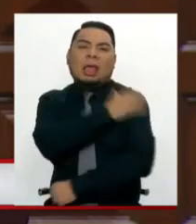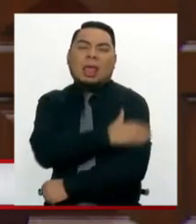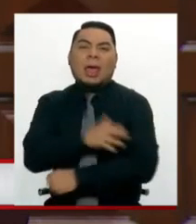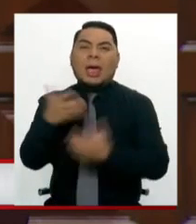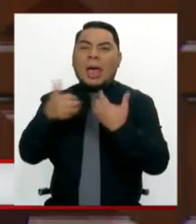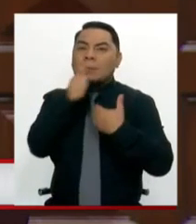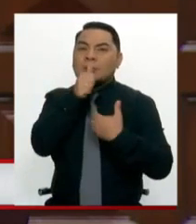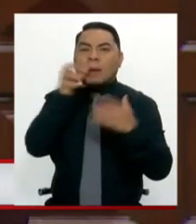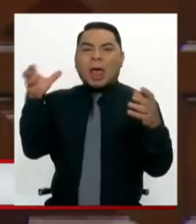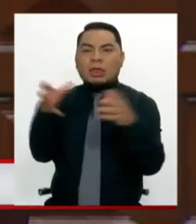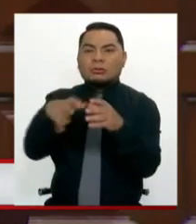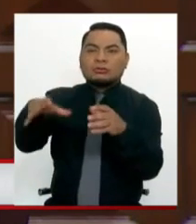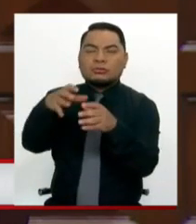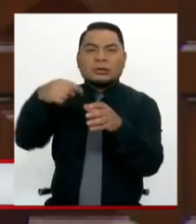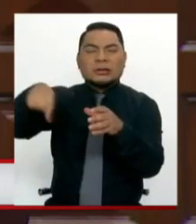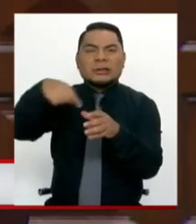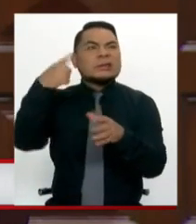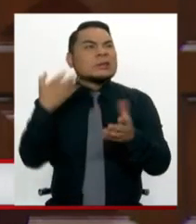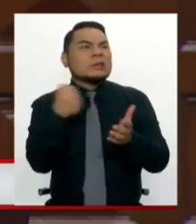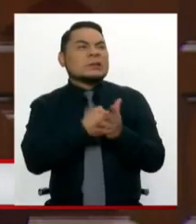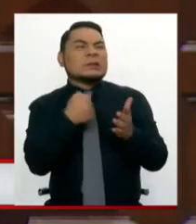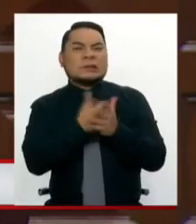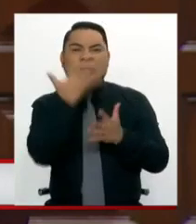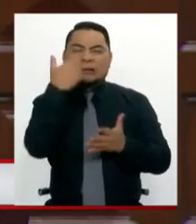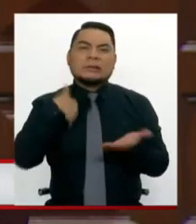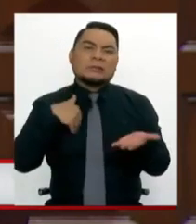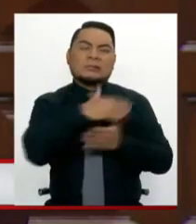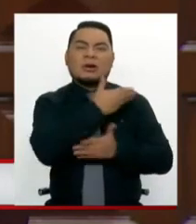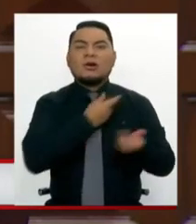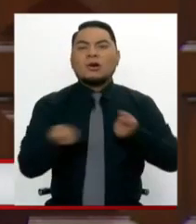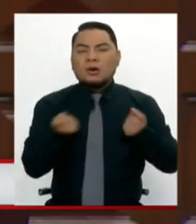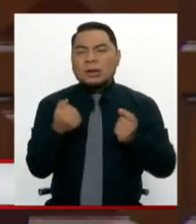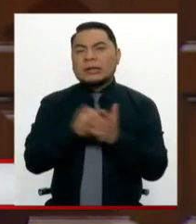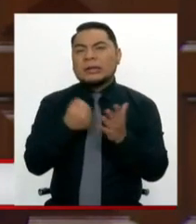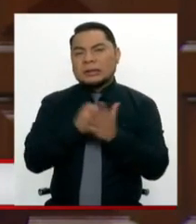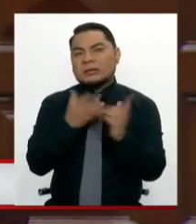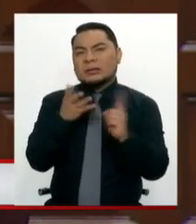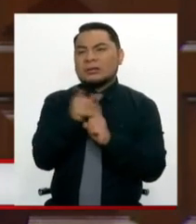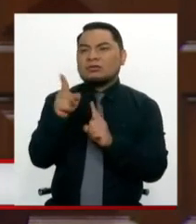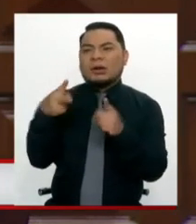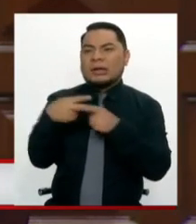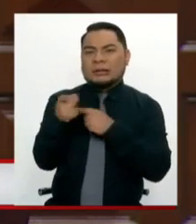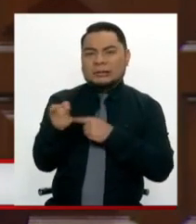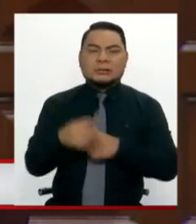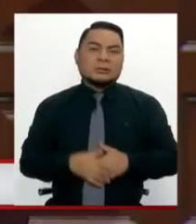privados y por evitar los cambios que mi gobierno se empeña en cumplir.